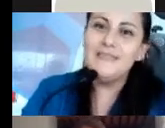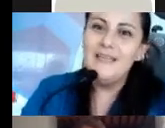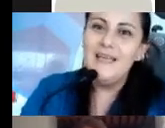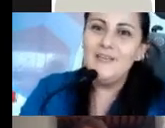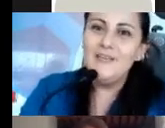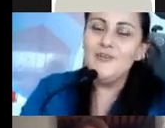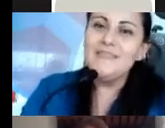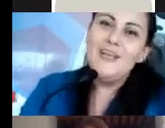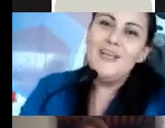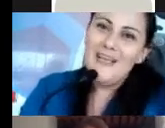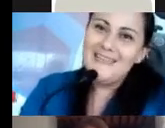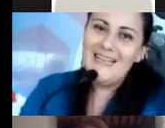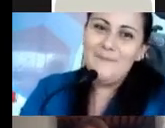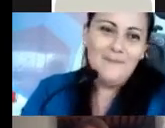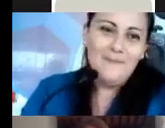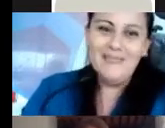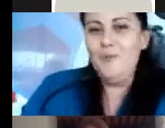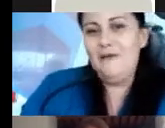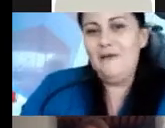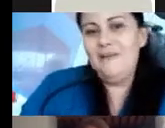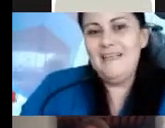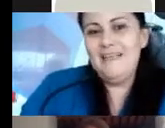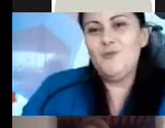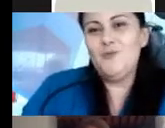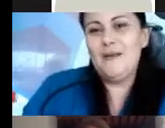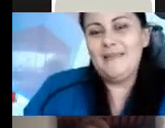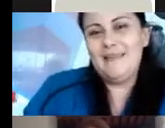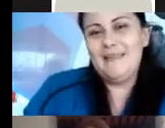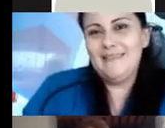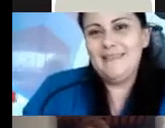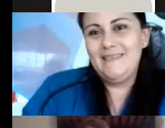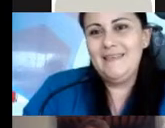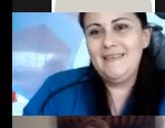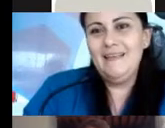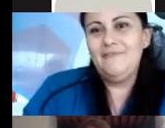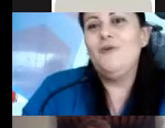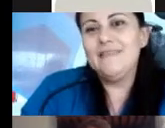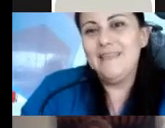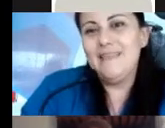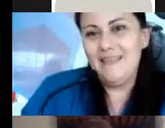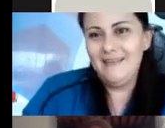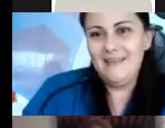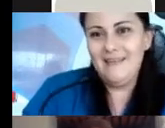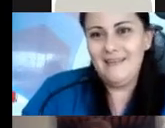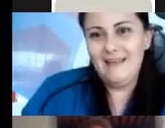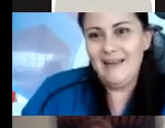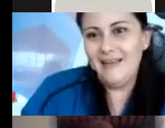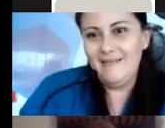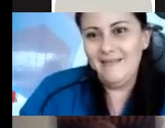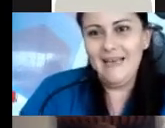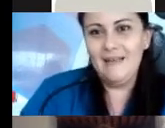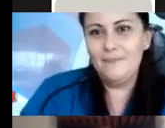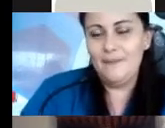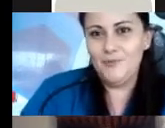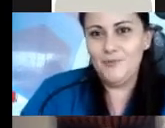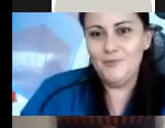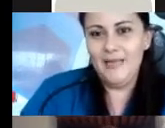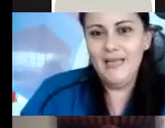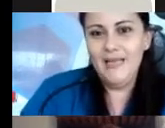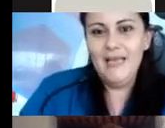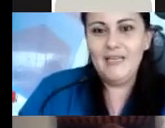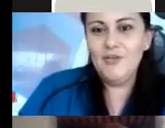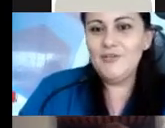acciones. Entonces, ¿qué es lo que hace la pelvis? Lo más fácil es bascular para atrás y favorecer a la gravedad de la